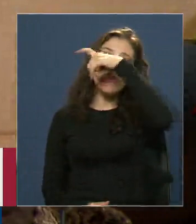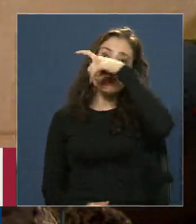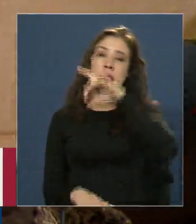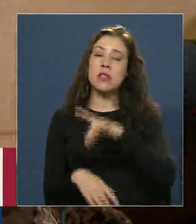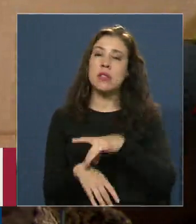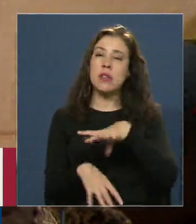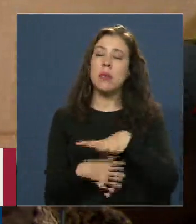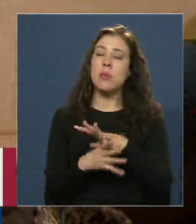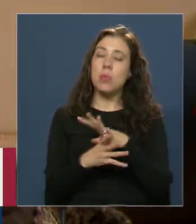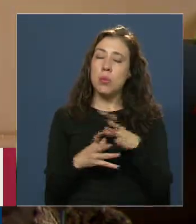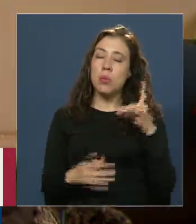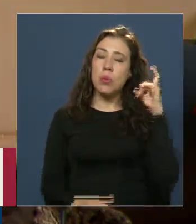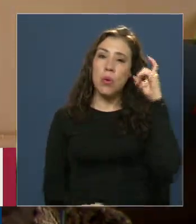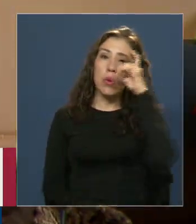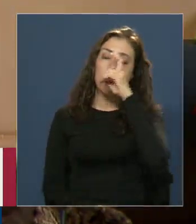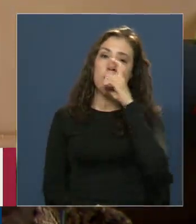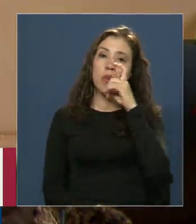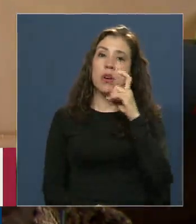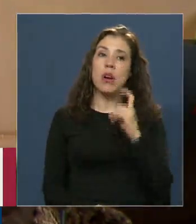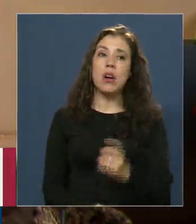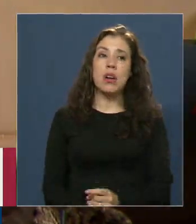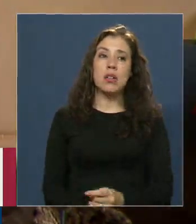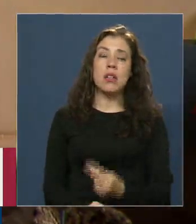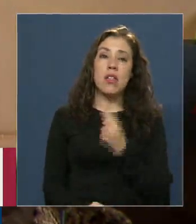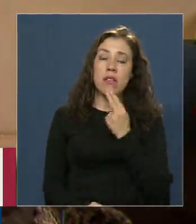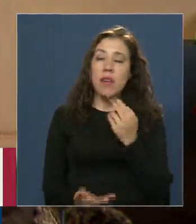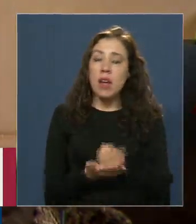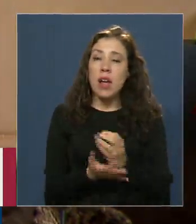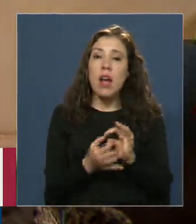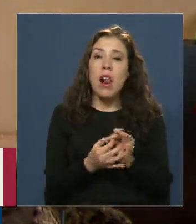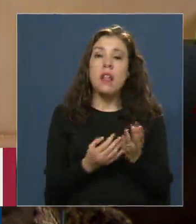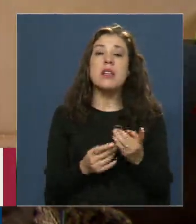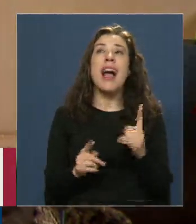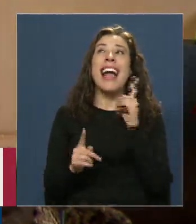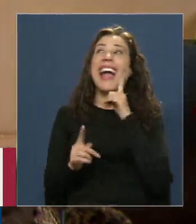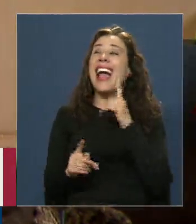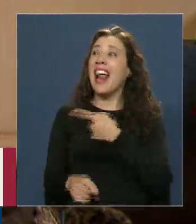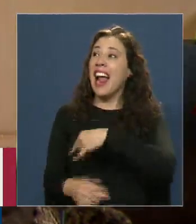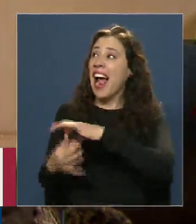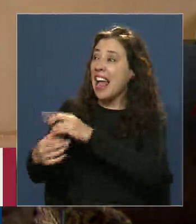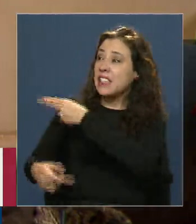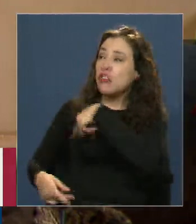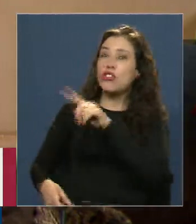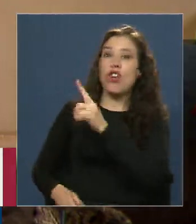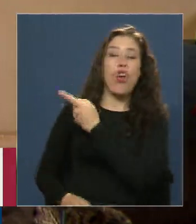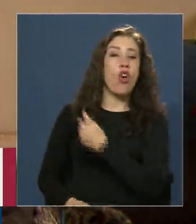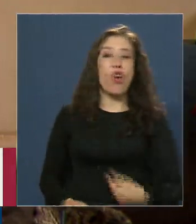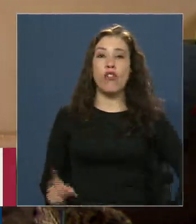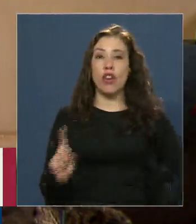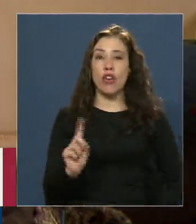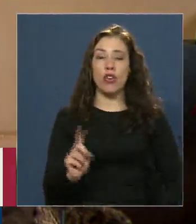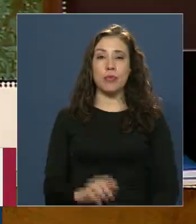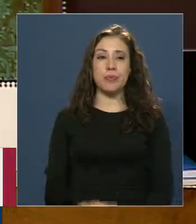vulnerables y con mucha dificultad, tienen lo que tienen y no se lo deben a nosotros ni al gobierno. Muchas gracias,